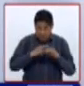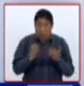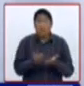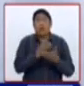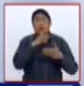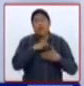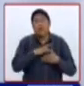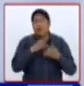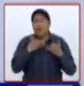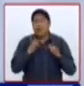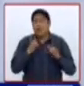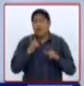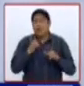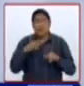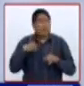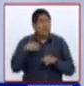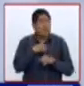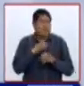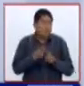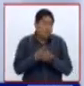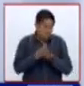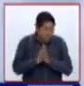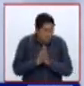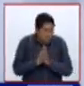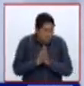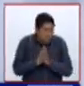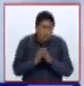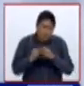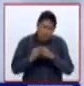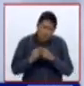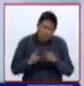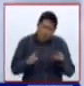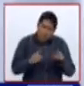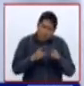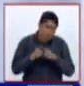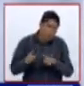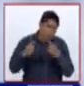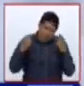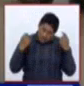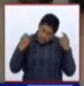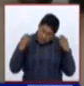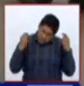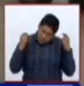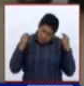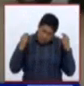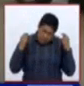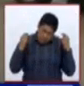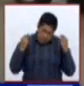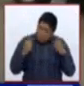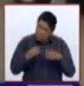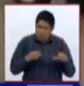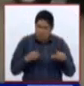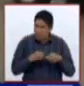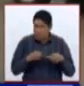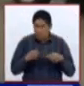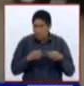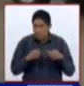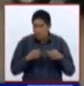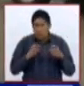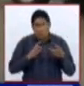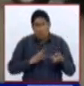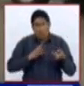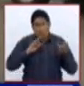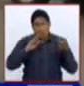salarial, toda vez que nosotros habíamos pedido que sea diferenciado y se está tratando de hacérselo